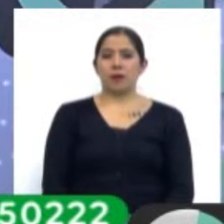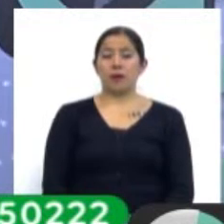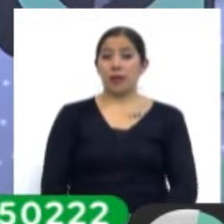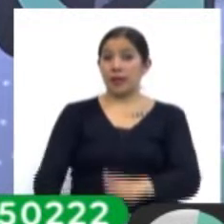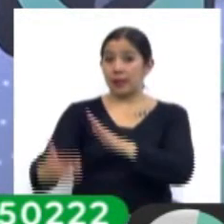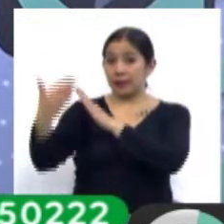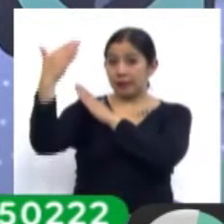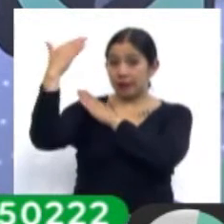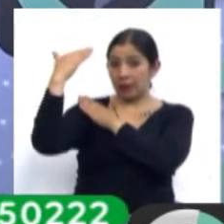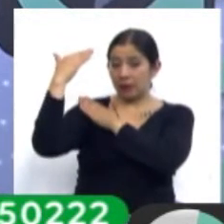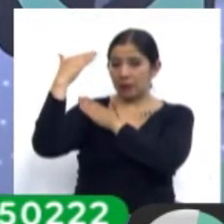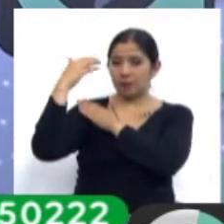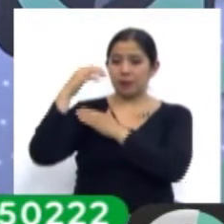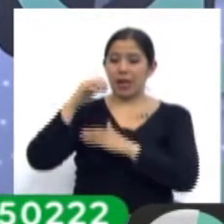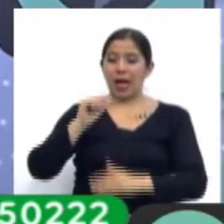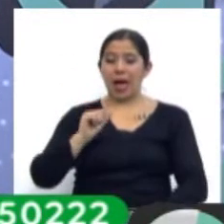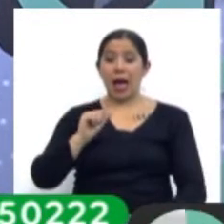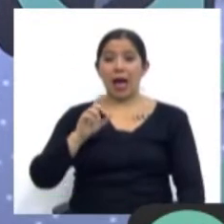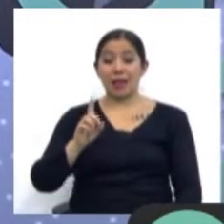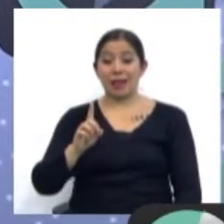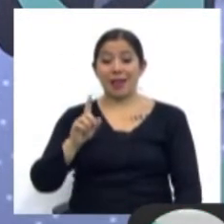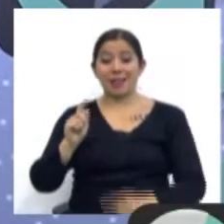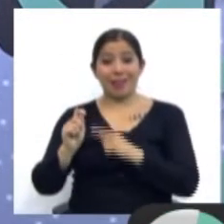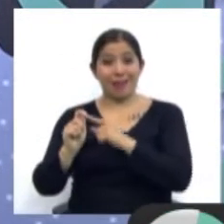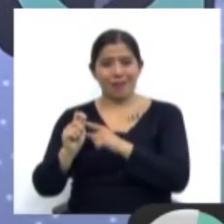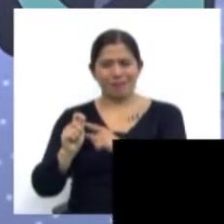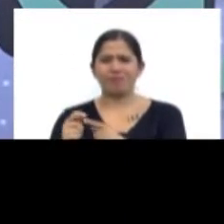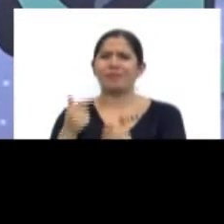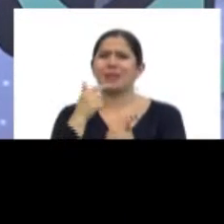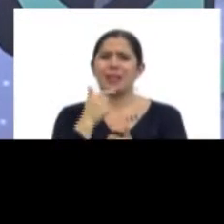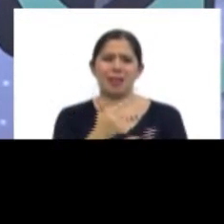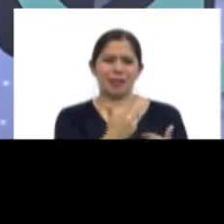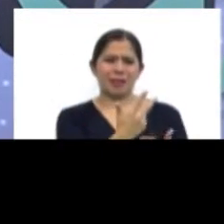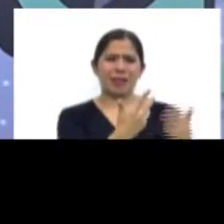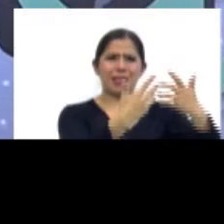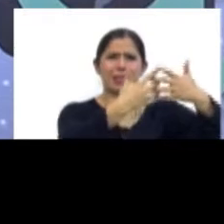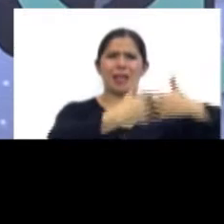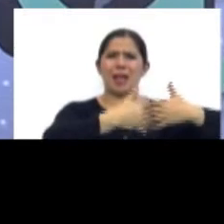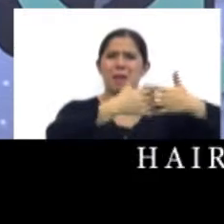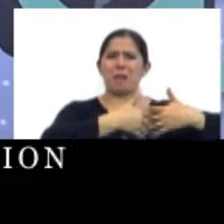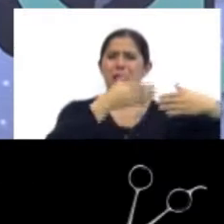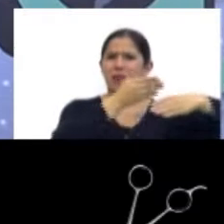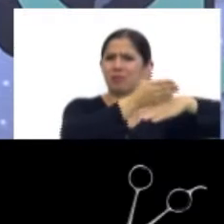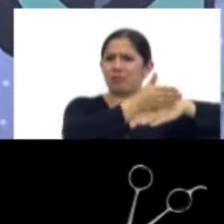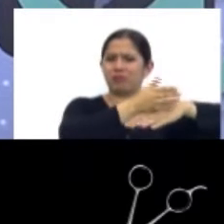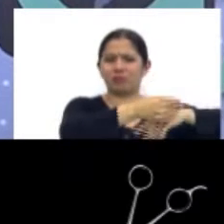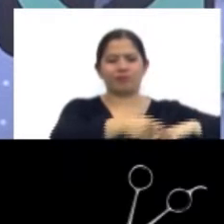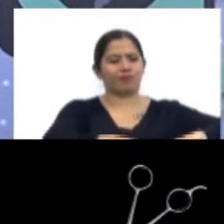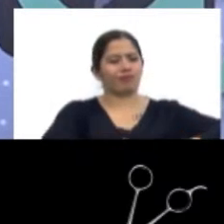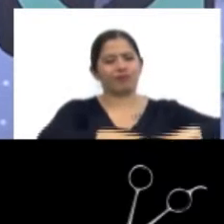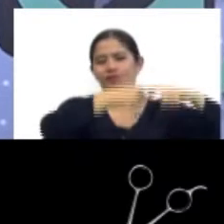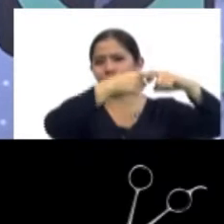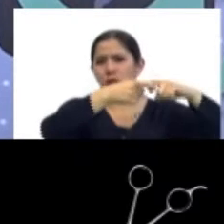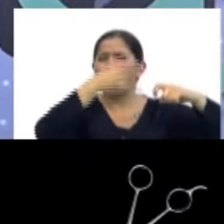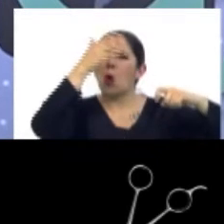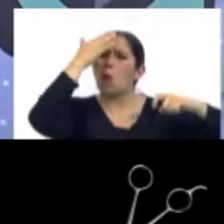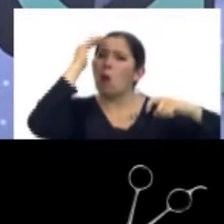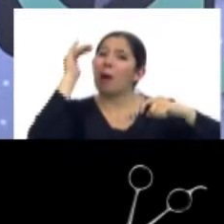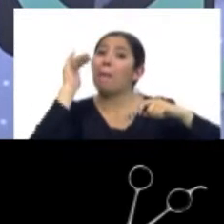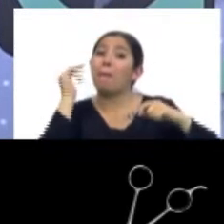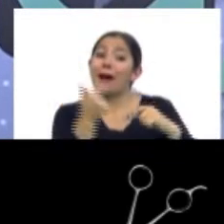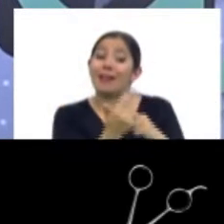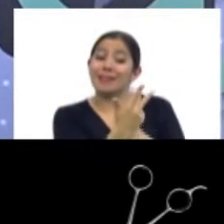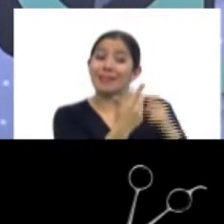en Santa Cruz, la ABT suspendió el registro de tres empresas madereras supuestamente vinculadas en el envío de droga a